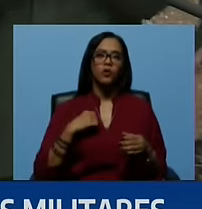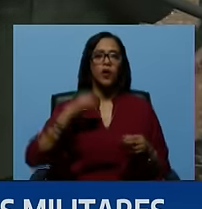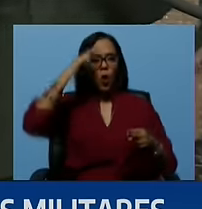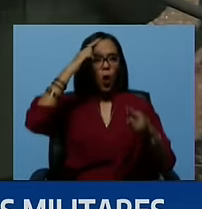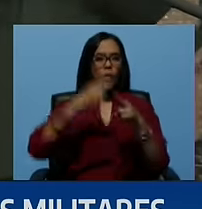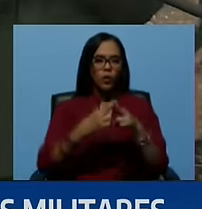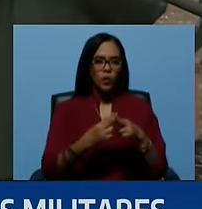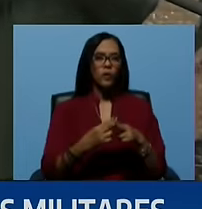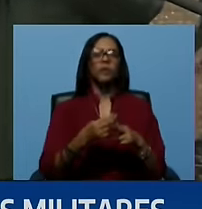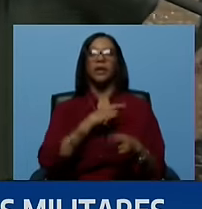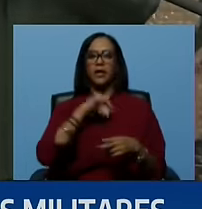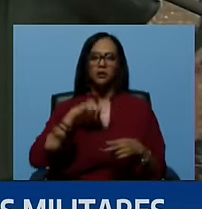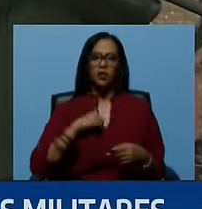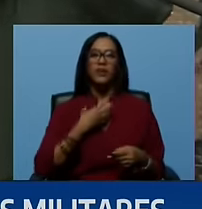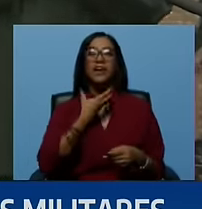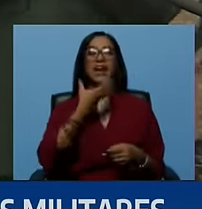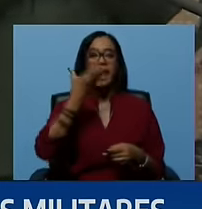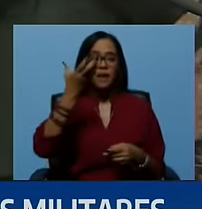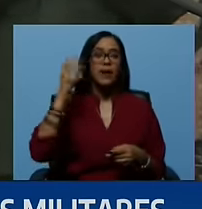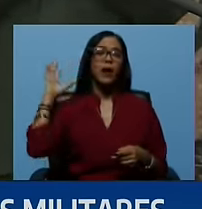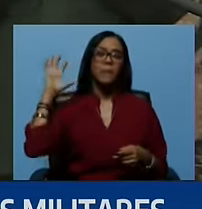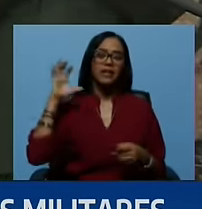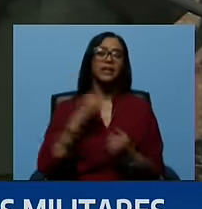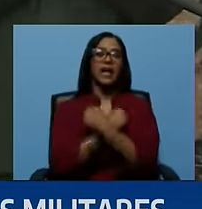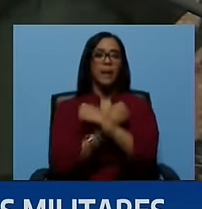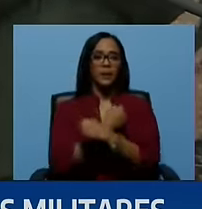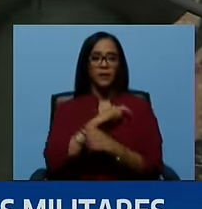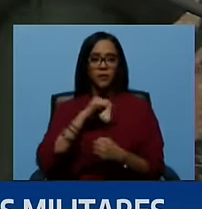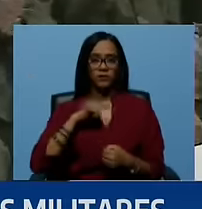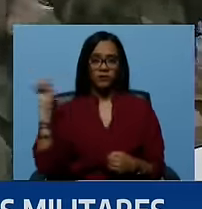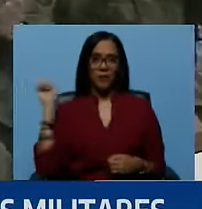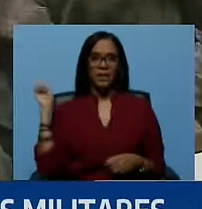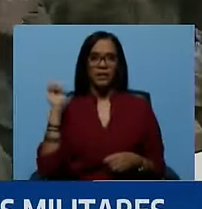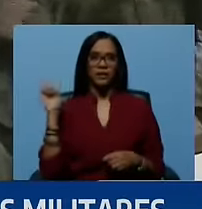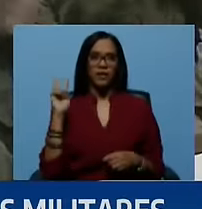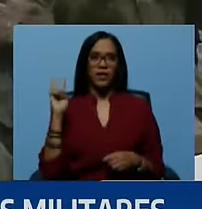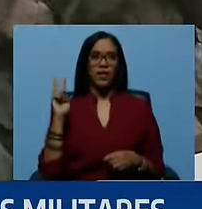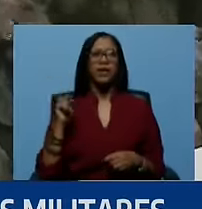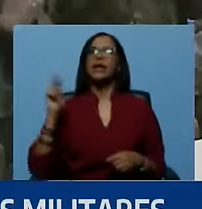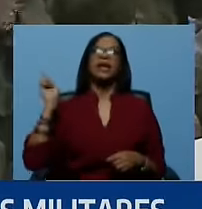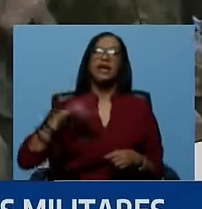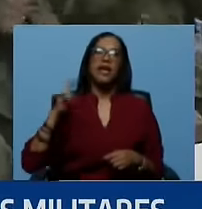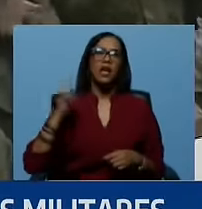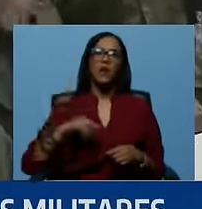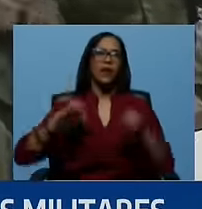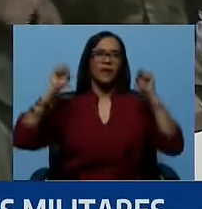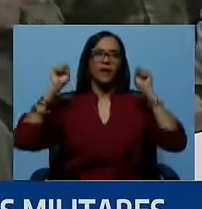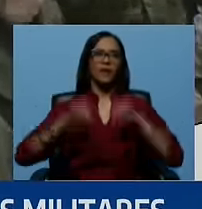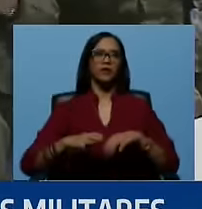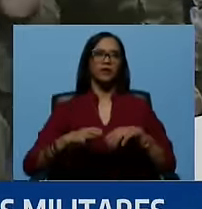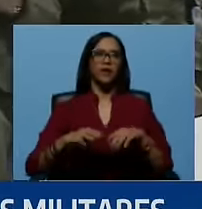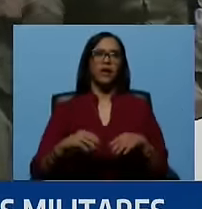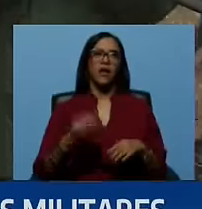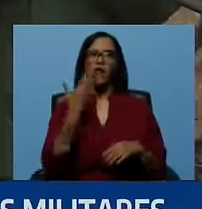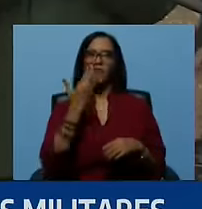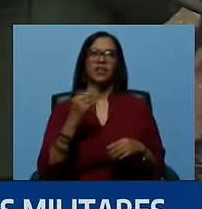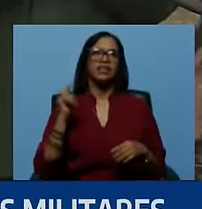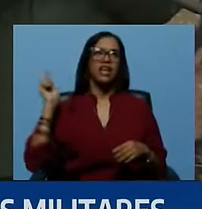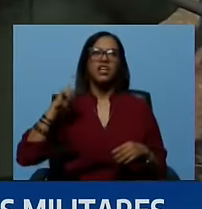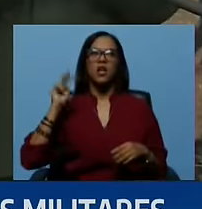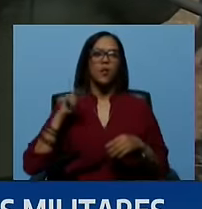alma de Los Patriotas que aman a nuestra Venezuela y que jamás se van a rendir ante ningún